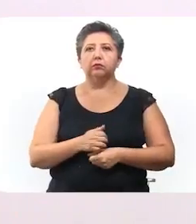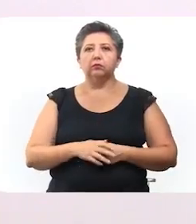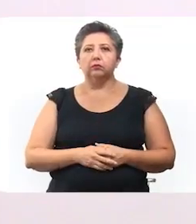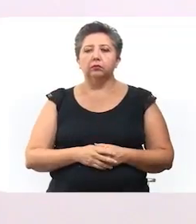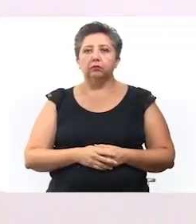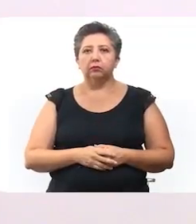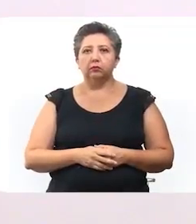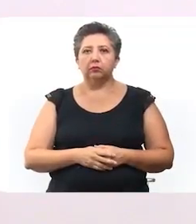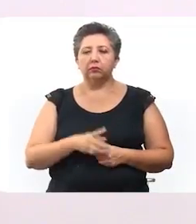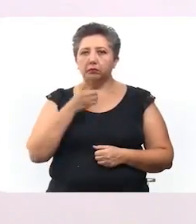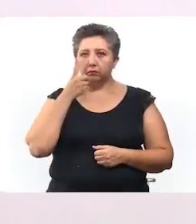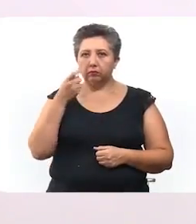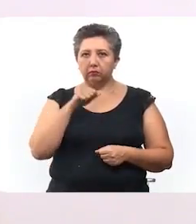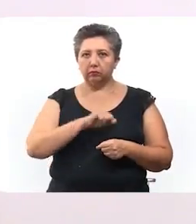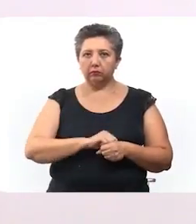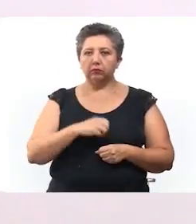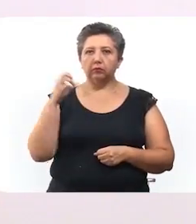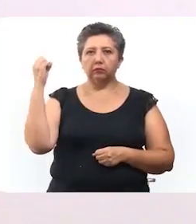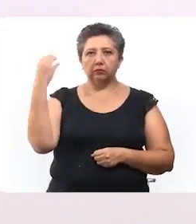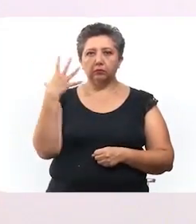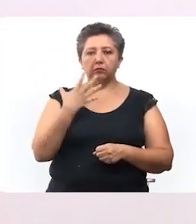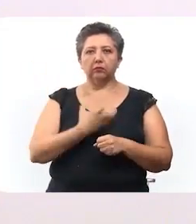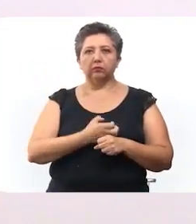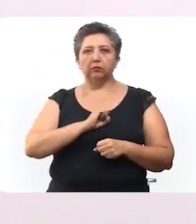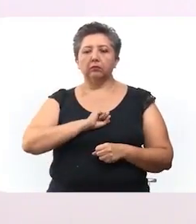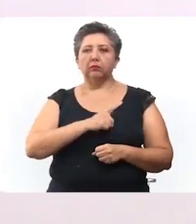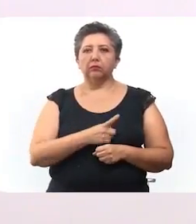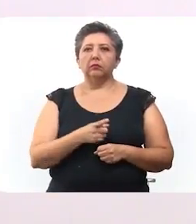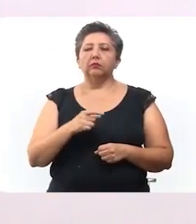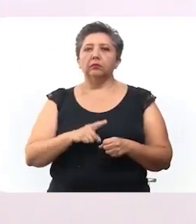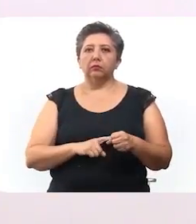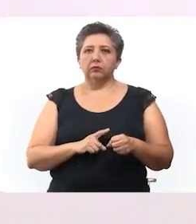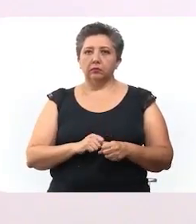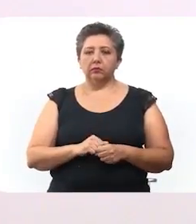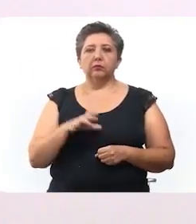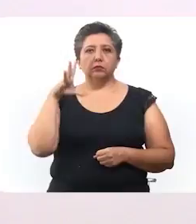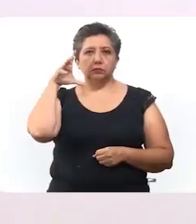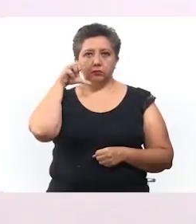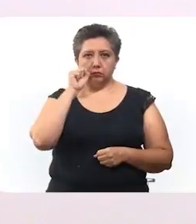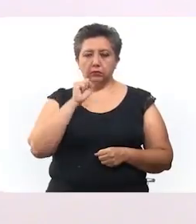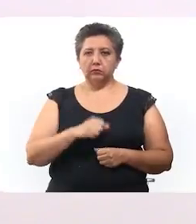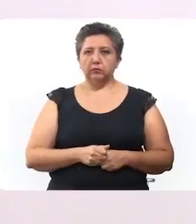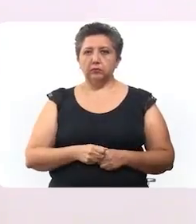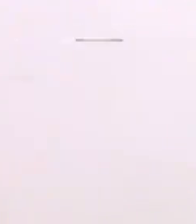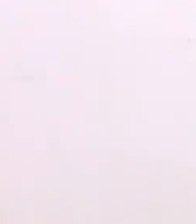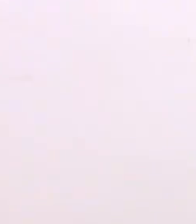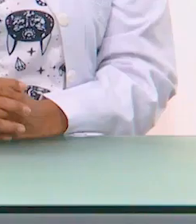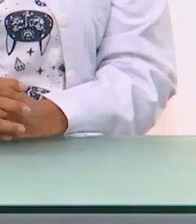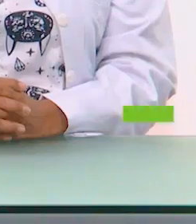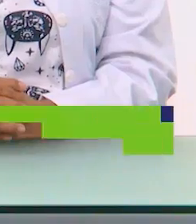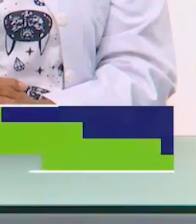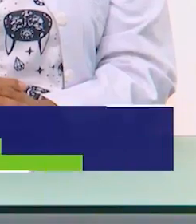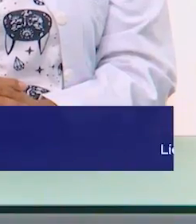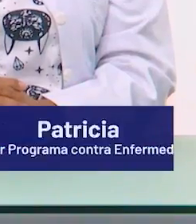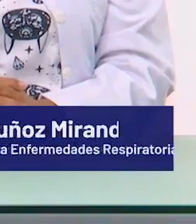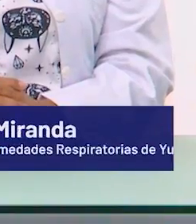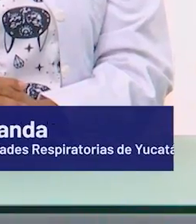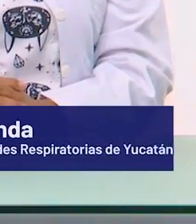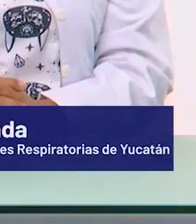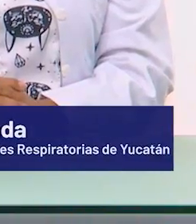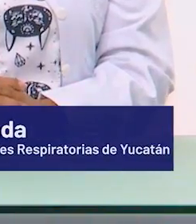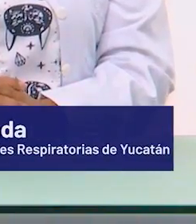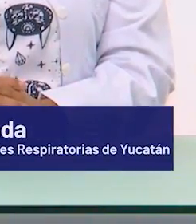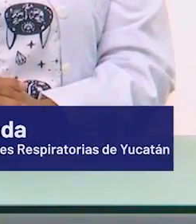años. Los indicadores semanales del Semáforo Estatal de Salud marcan color naranja. Ese es el informe del día de hoy, doctora.